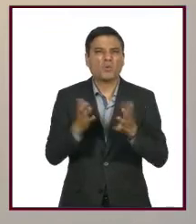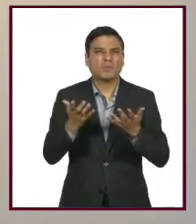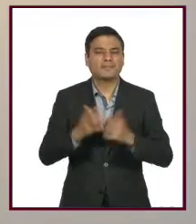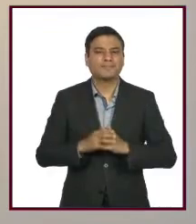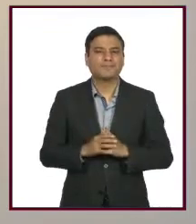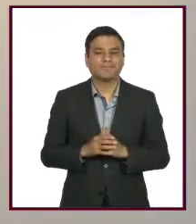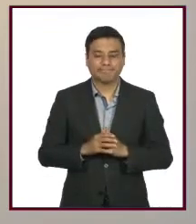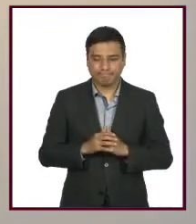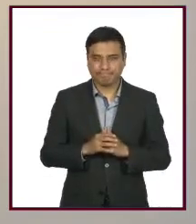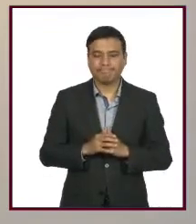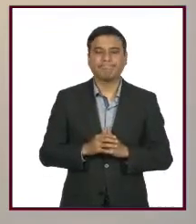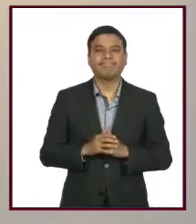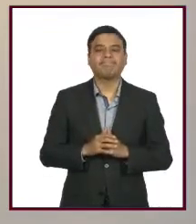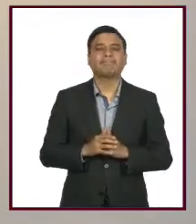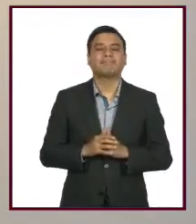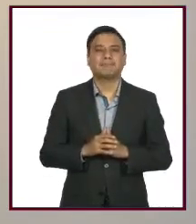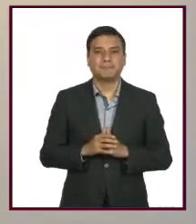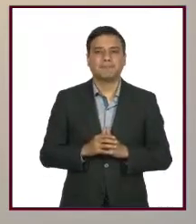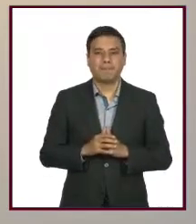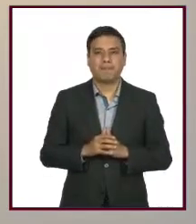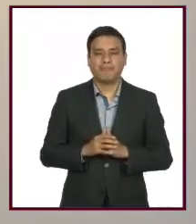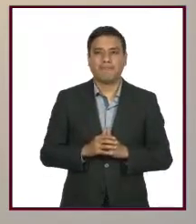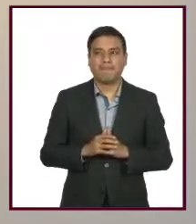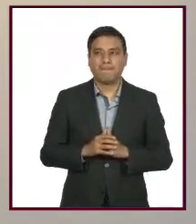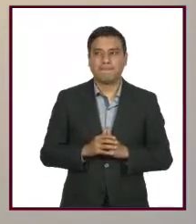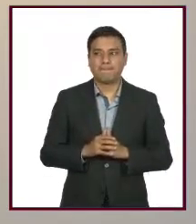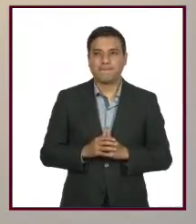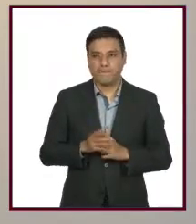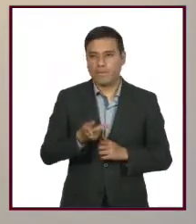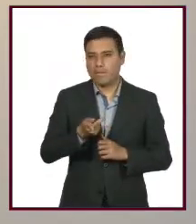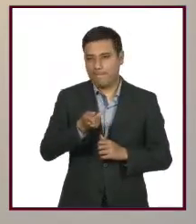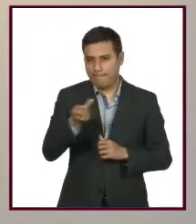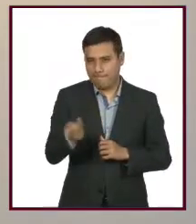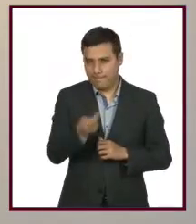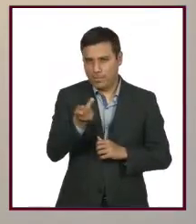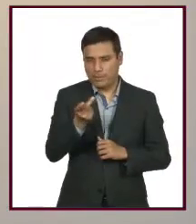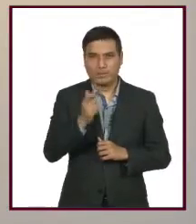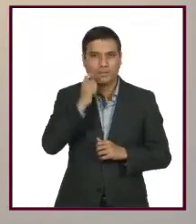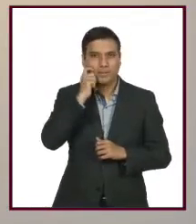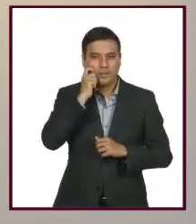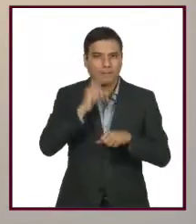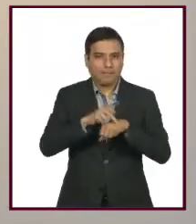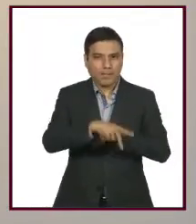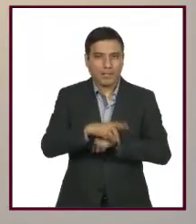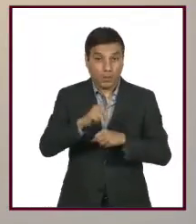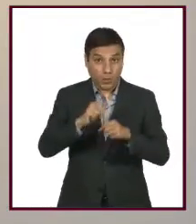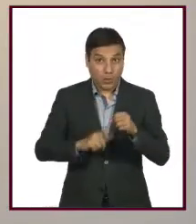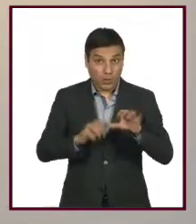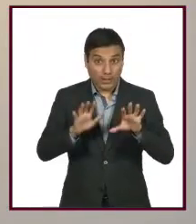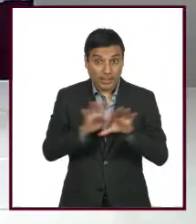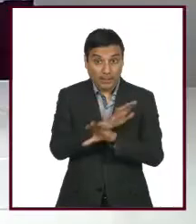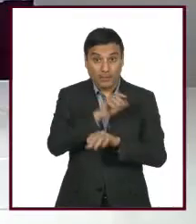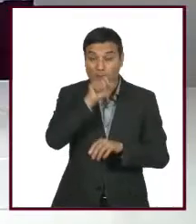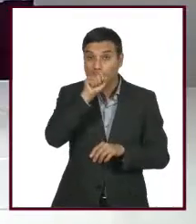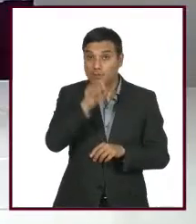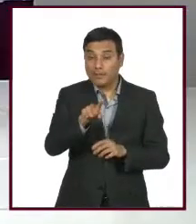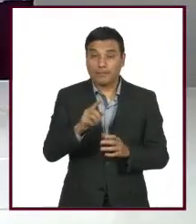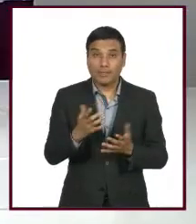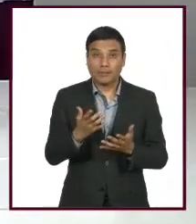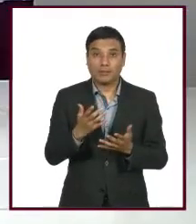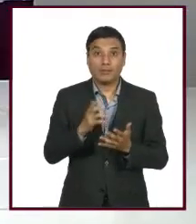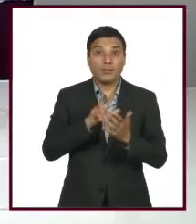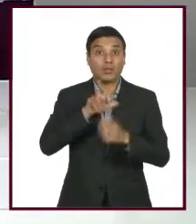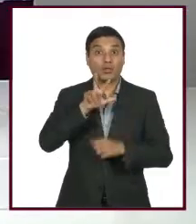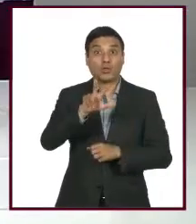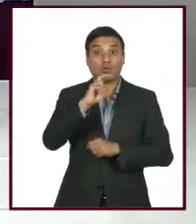Sí, la pregunta es si se pueden presentar cambios en la piel, ¿verdad? En la piel, y si el consumo en menores